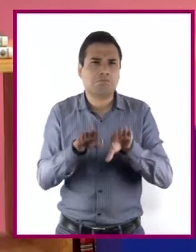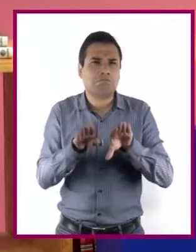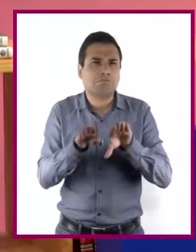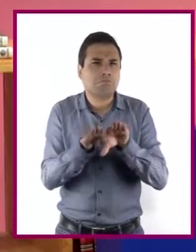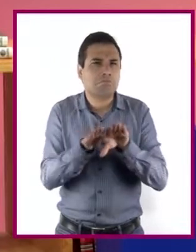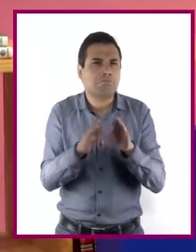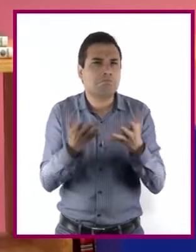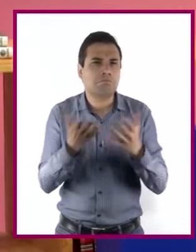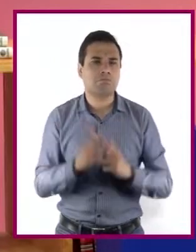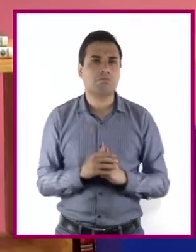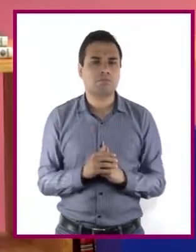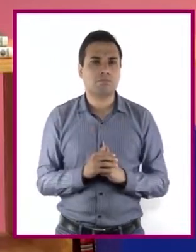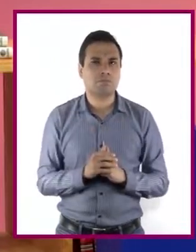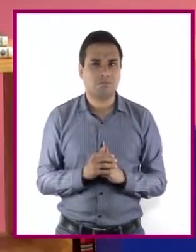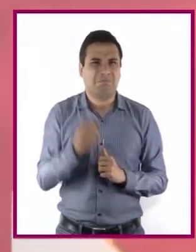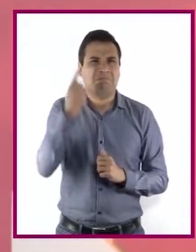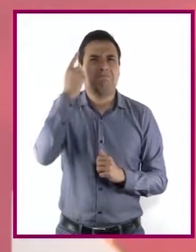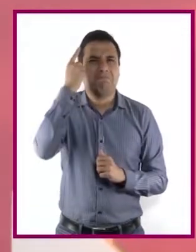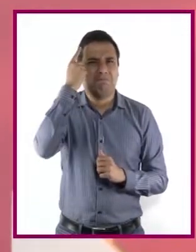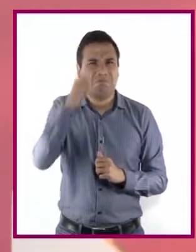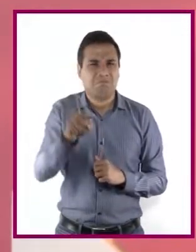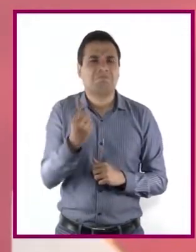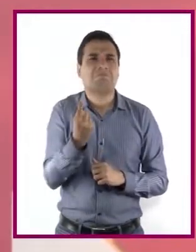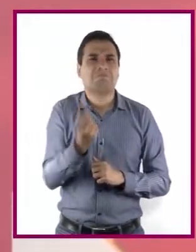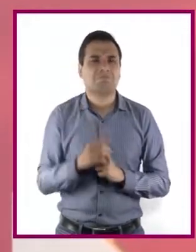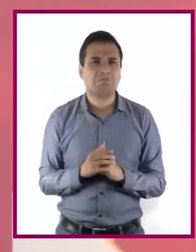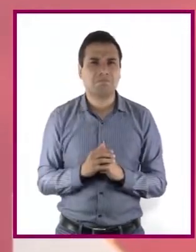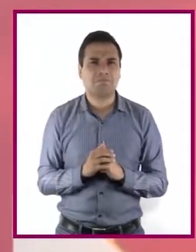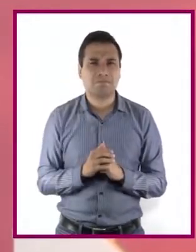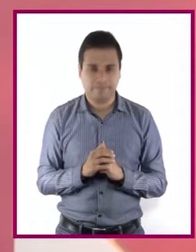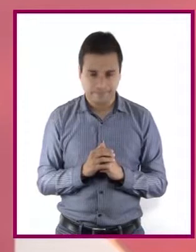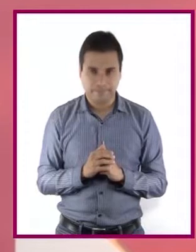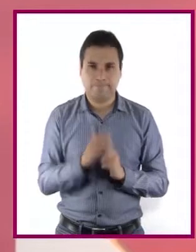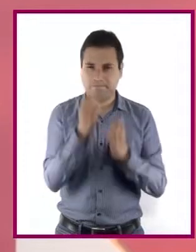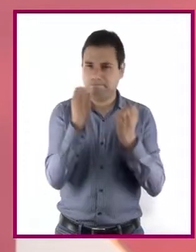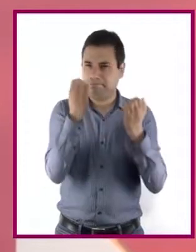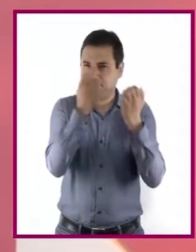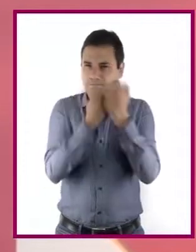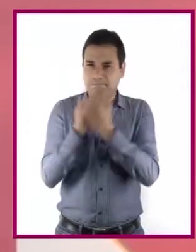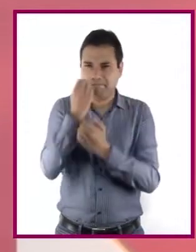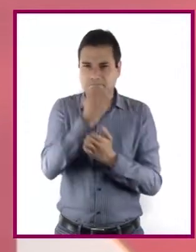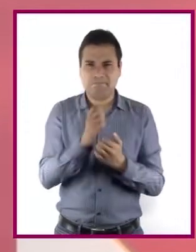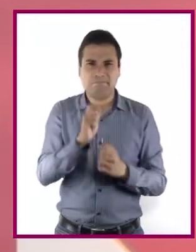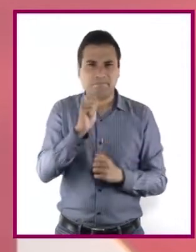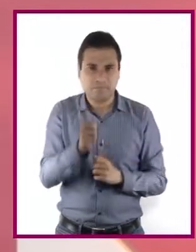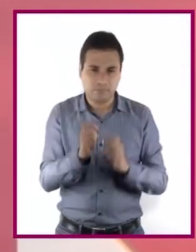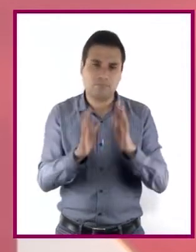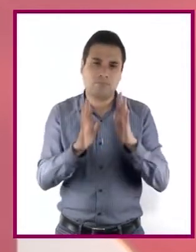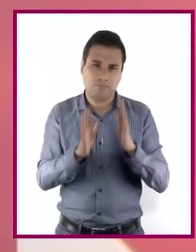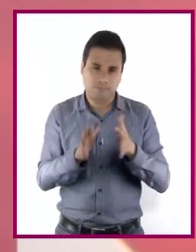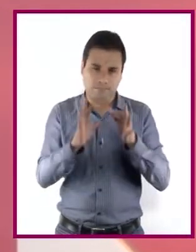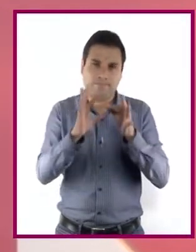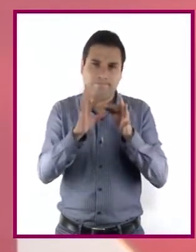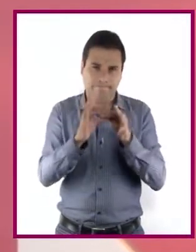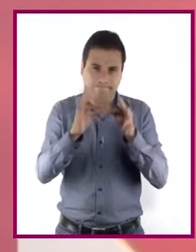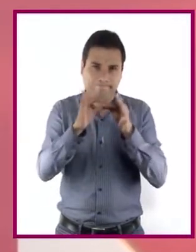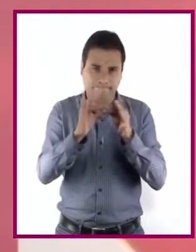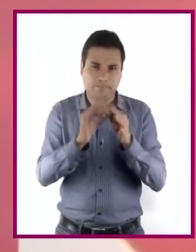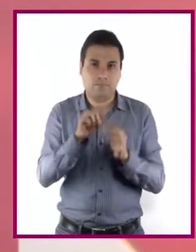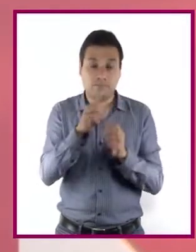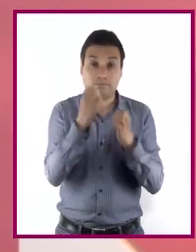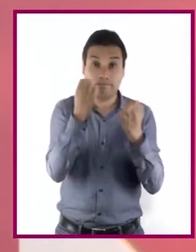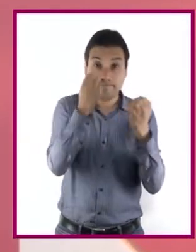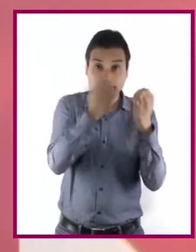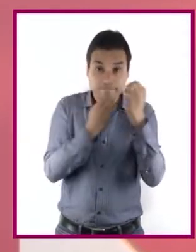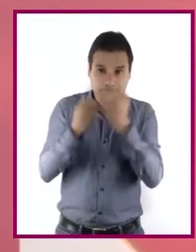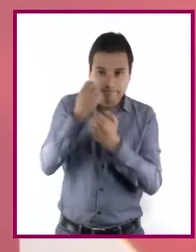concreto? ¿Y para qué hacerlo? La primera pregunta ya la respondíamos un poco al principio de la sesión, cuando decíamos que al evaluar